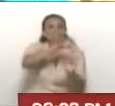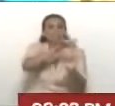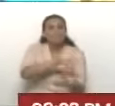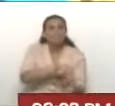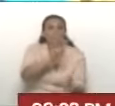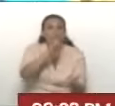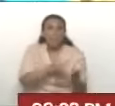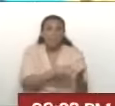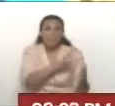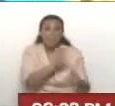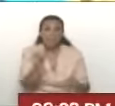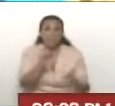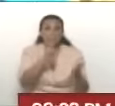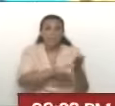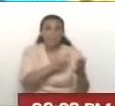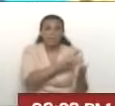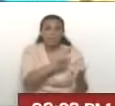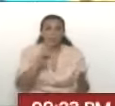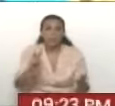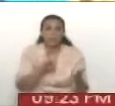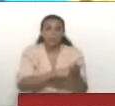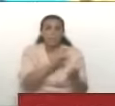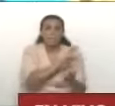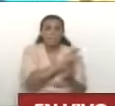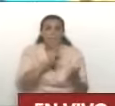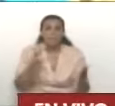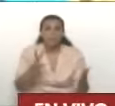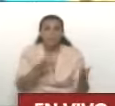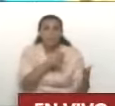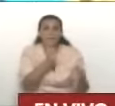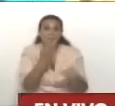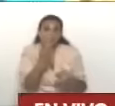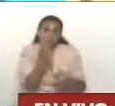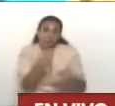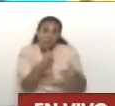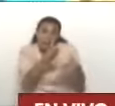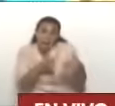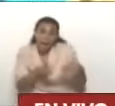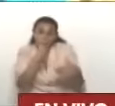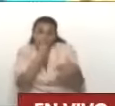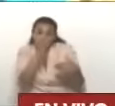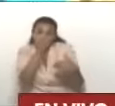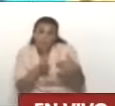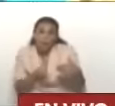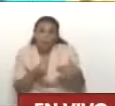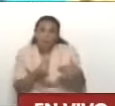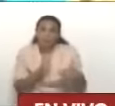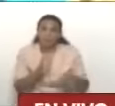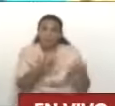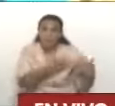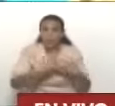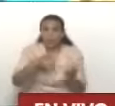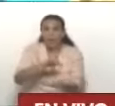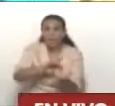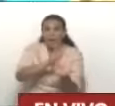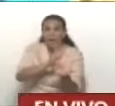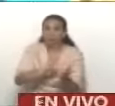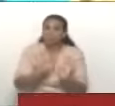2019, 2020, 2021, 2022. Y parte del 2023, que los gringos le dieron una patada y lo